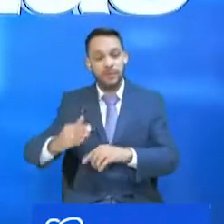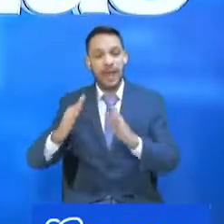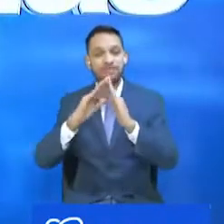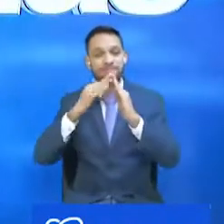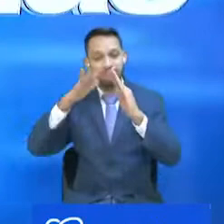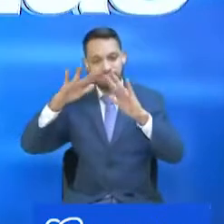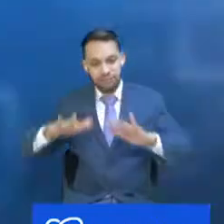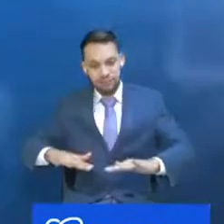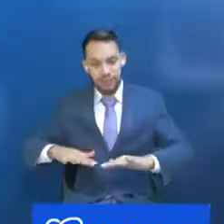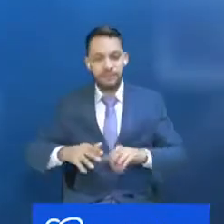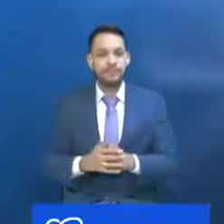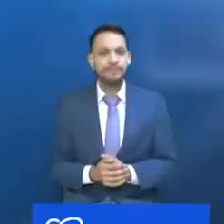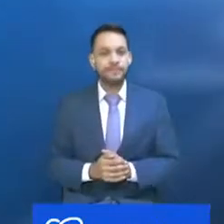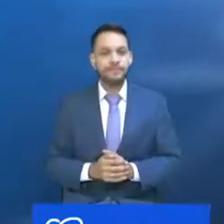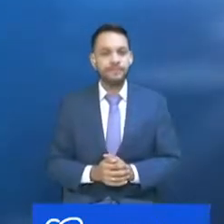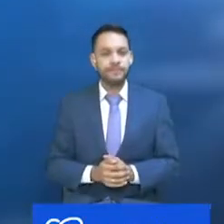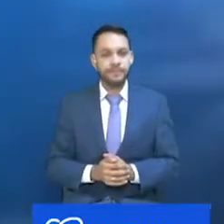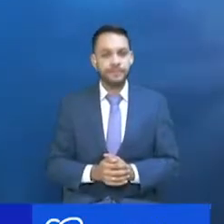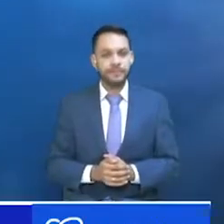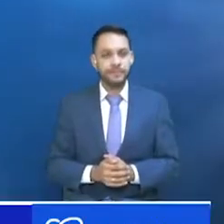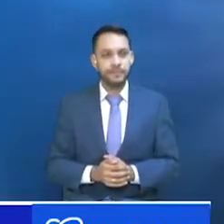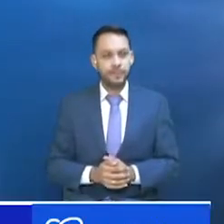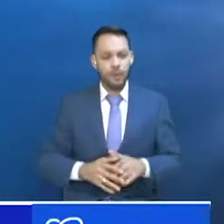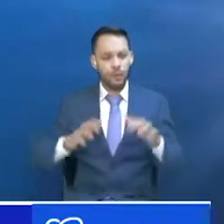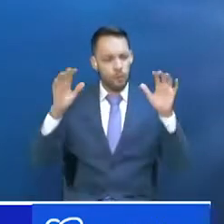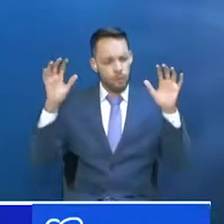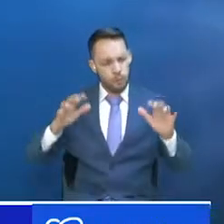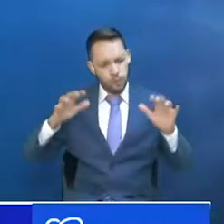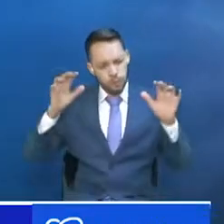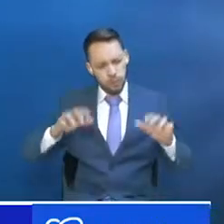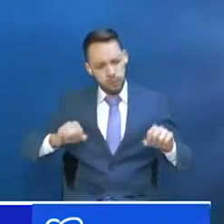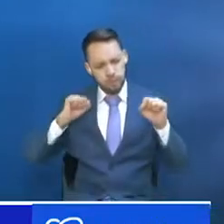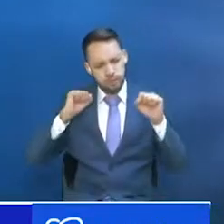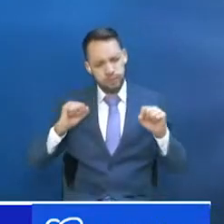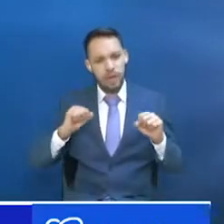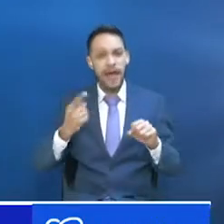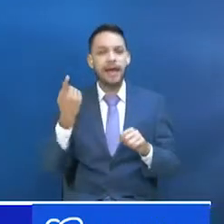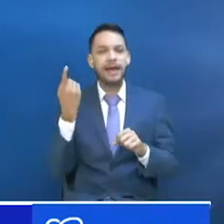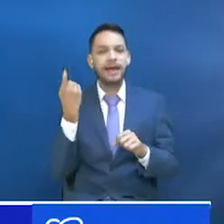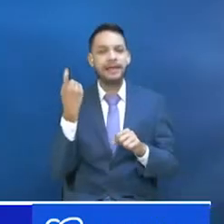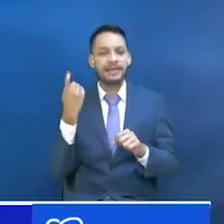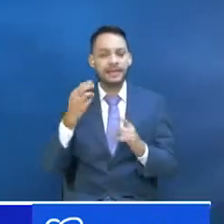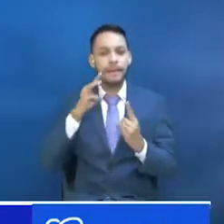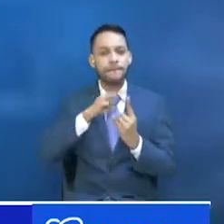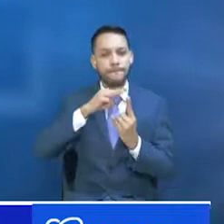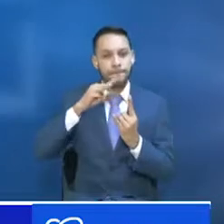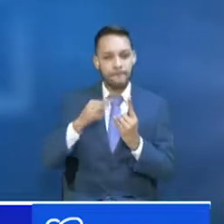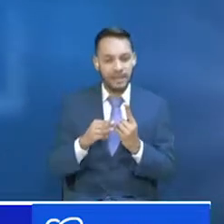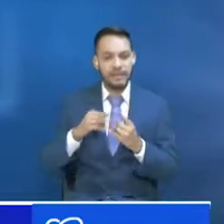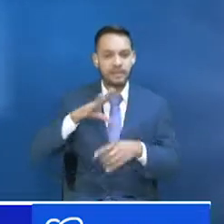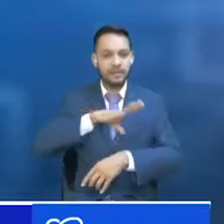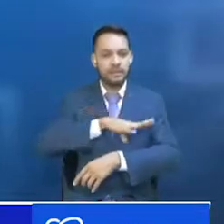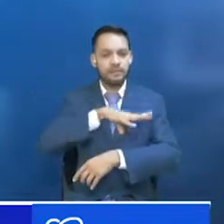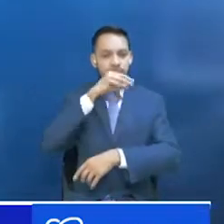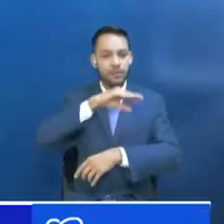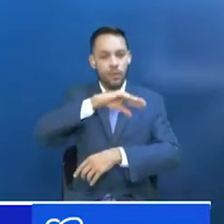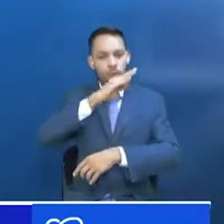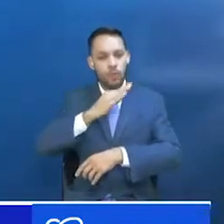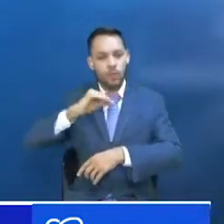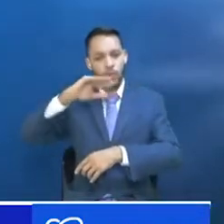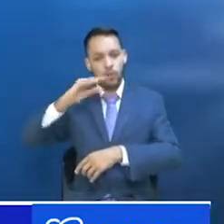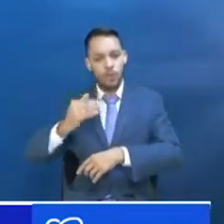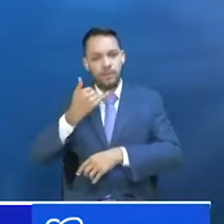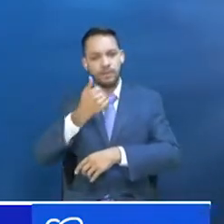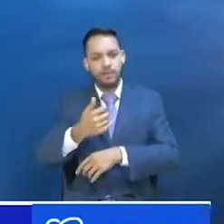lesionados un torrencial aguacero causó daños ayer en manzanares y marquetalia lo que incluso obligó a cerrar la vía a